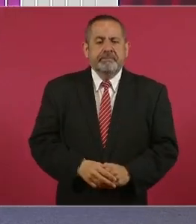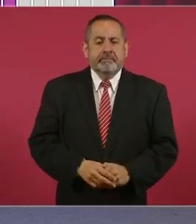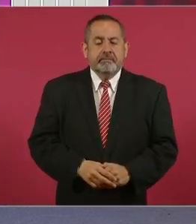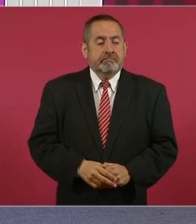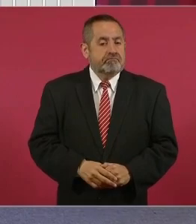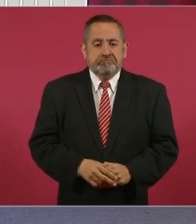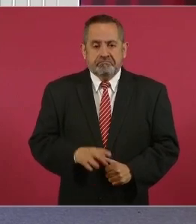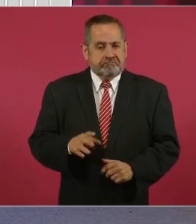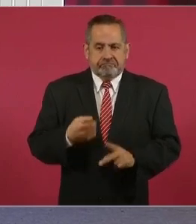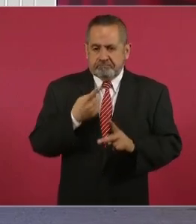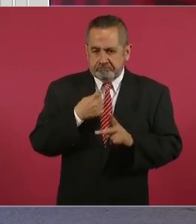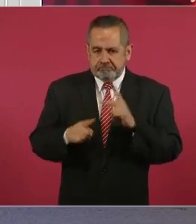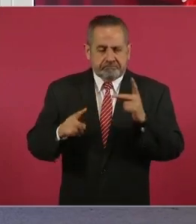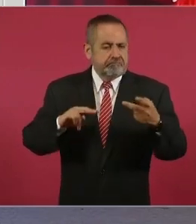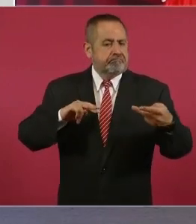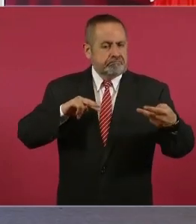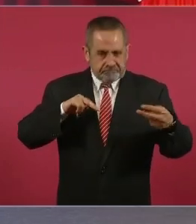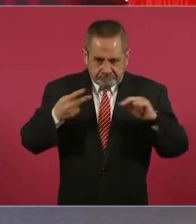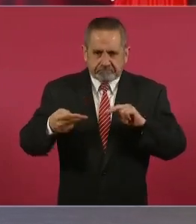Y a partir de aquí cambió.